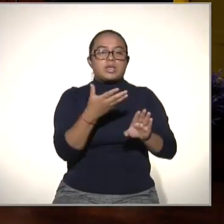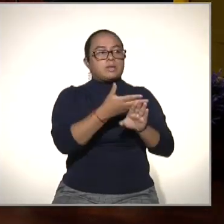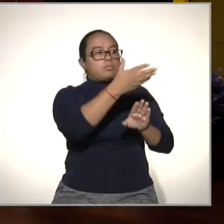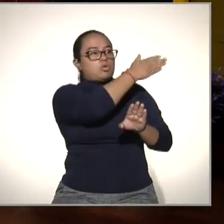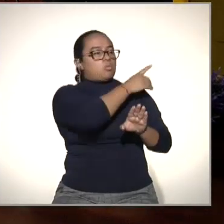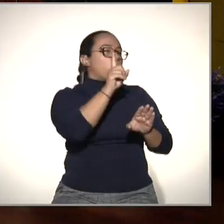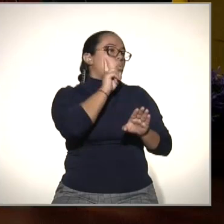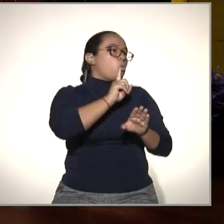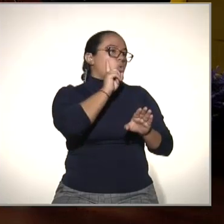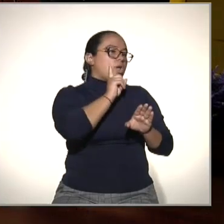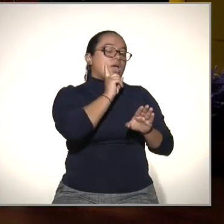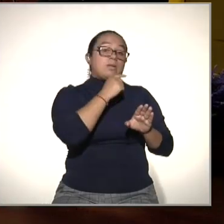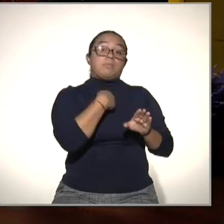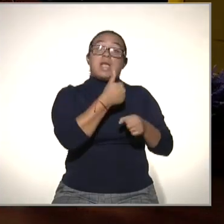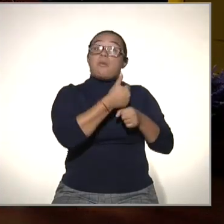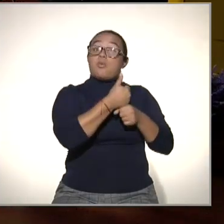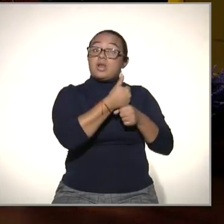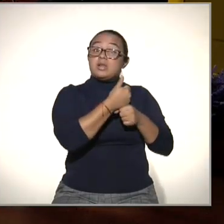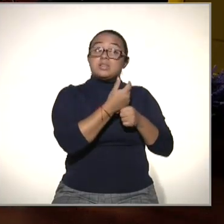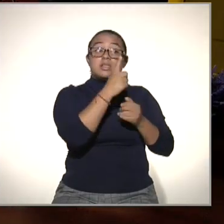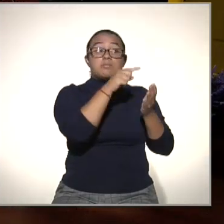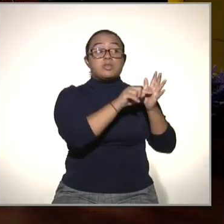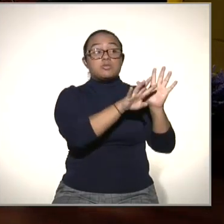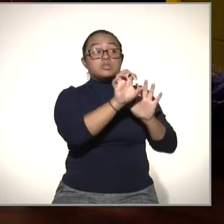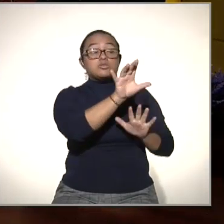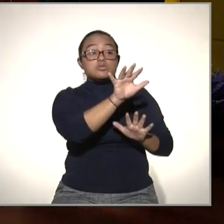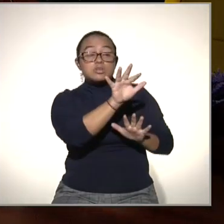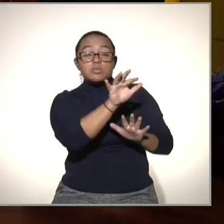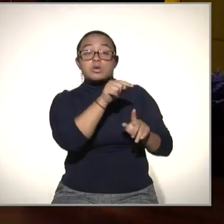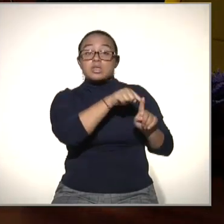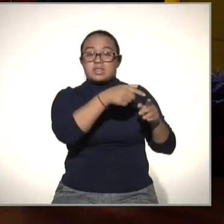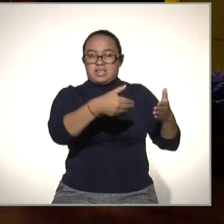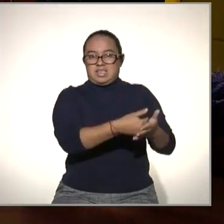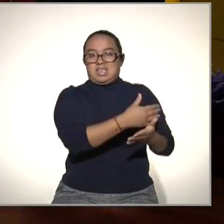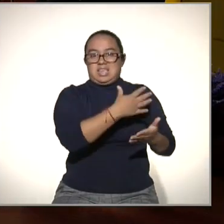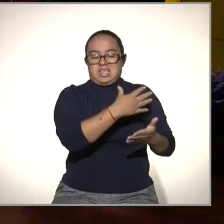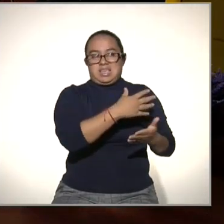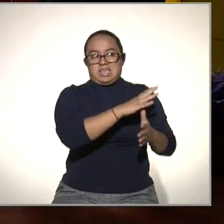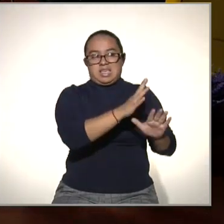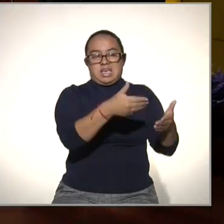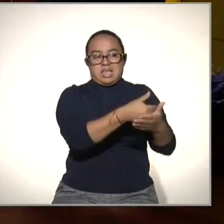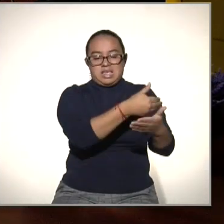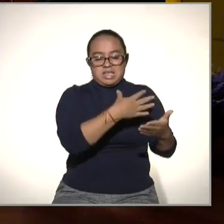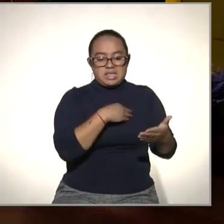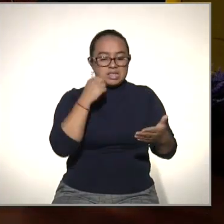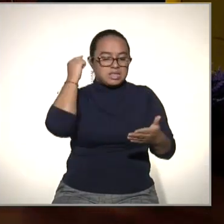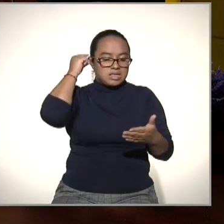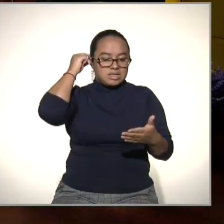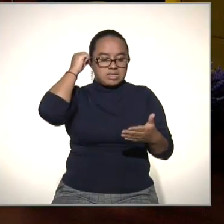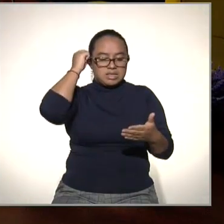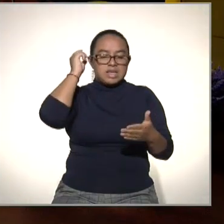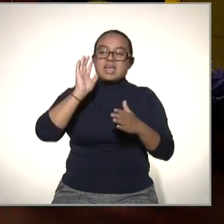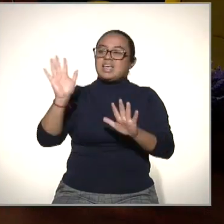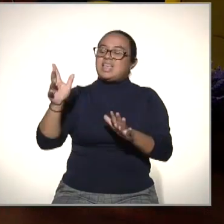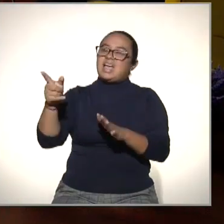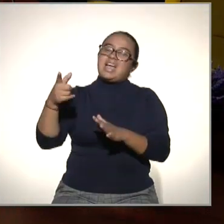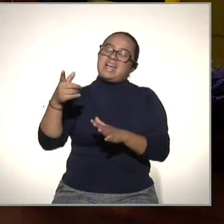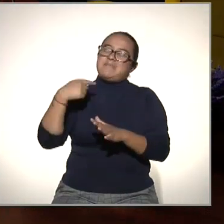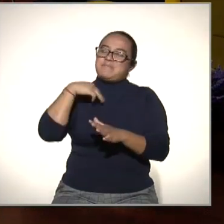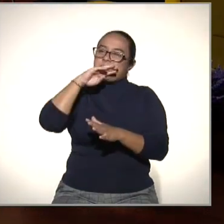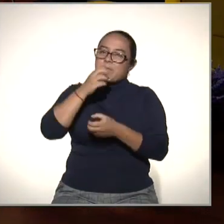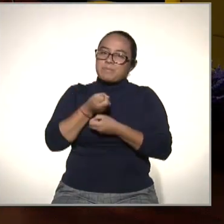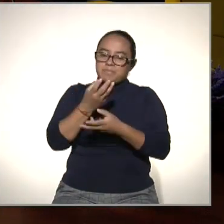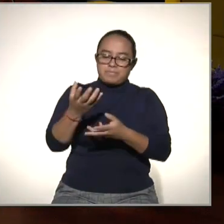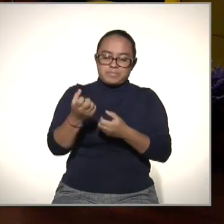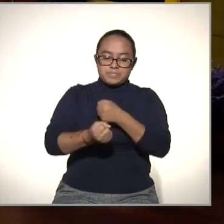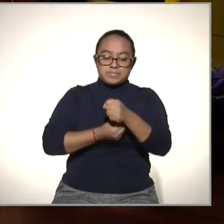1915, claro, o a lo mejor en 1950 cuando ella fue mamá. Y entonces ya estoy quemando también a mi mamá.